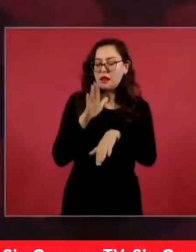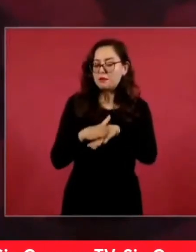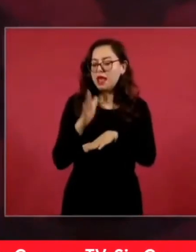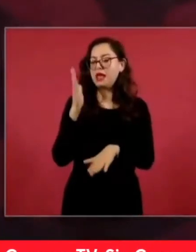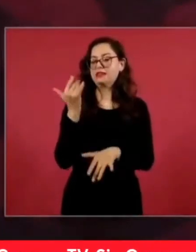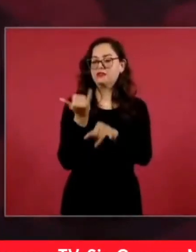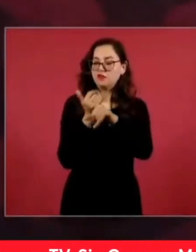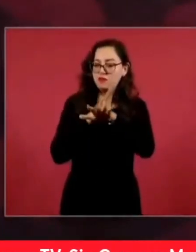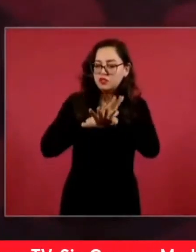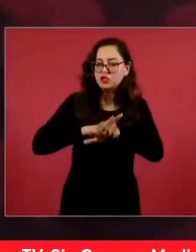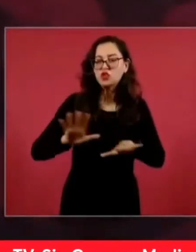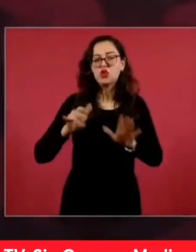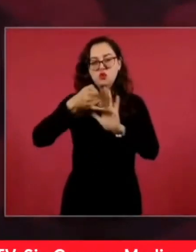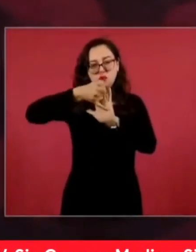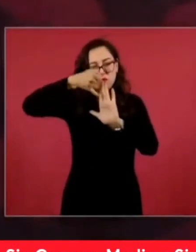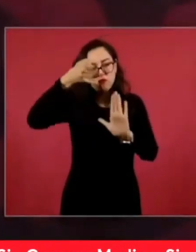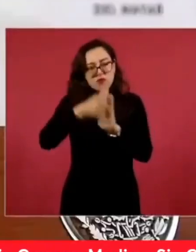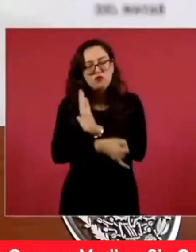jóvenes